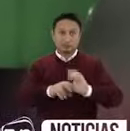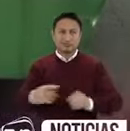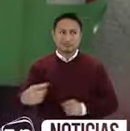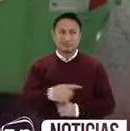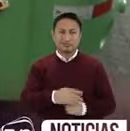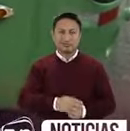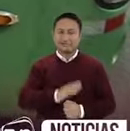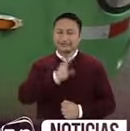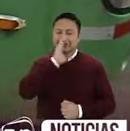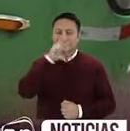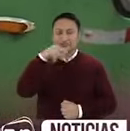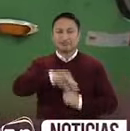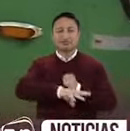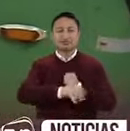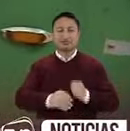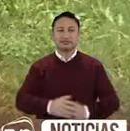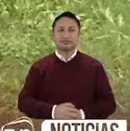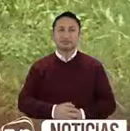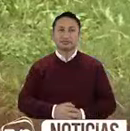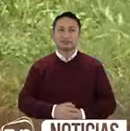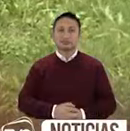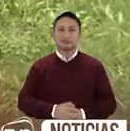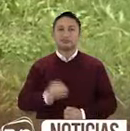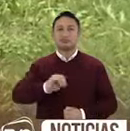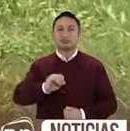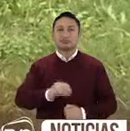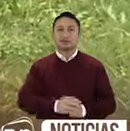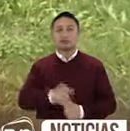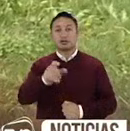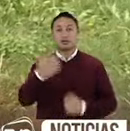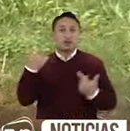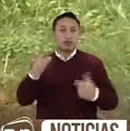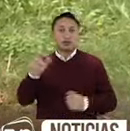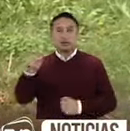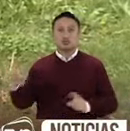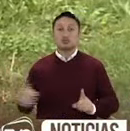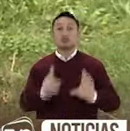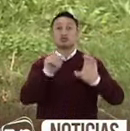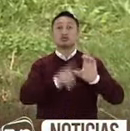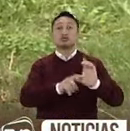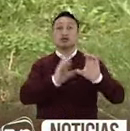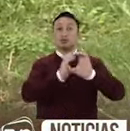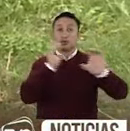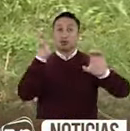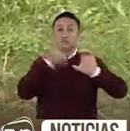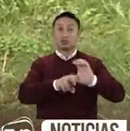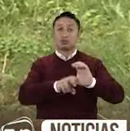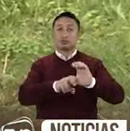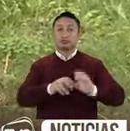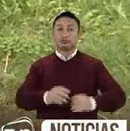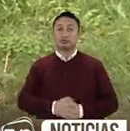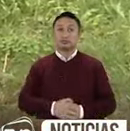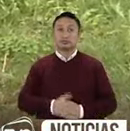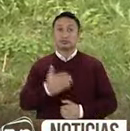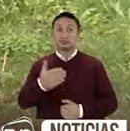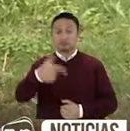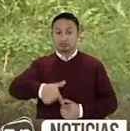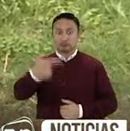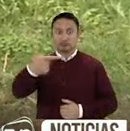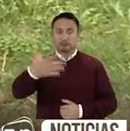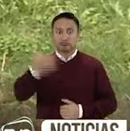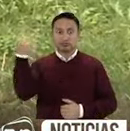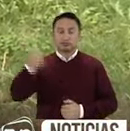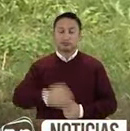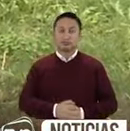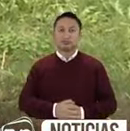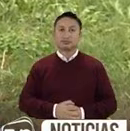proceder de la delincuencia. Claro, se suben como cualquier pasajero normal, y arriba ya le empiezan